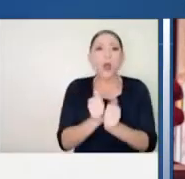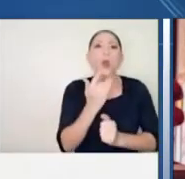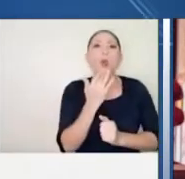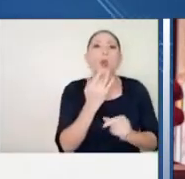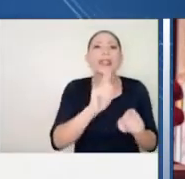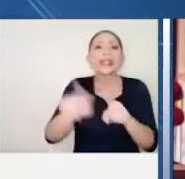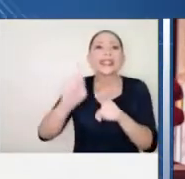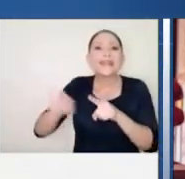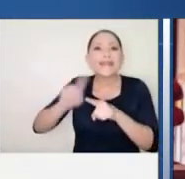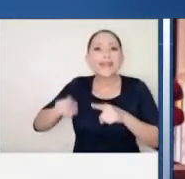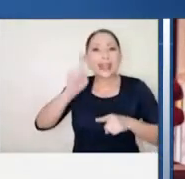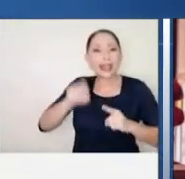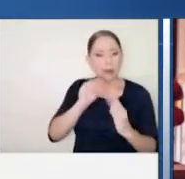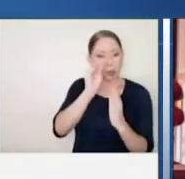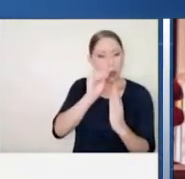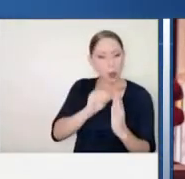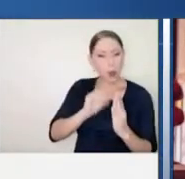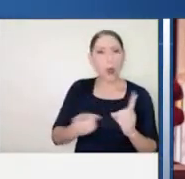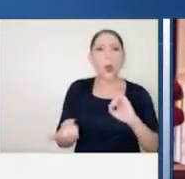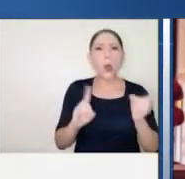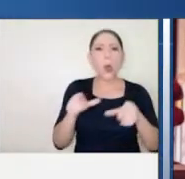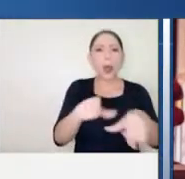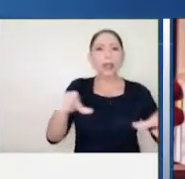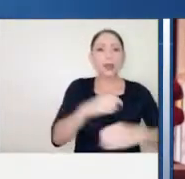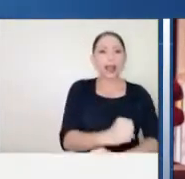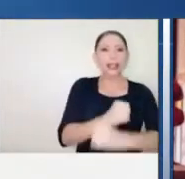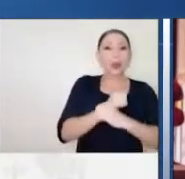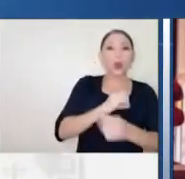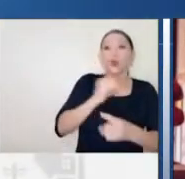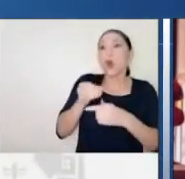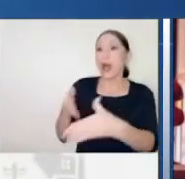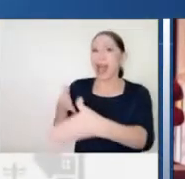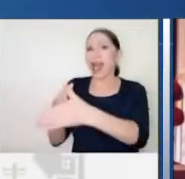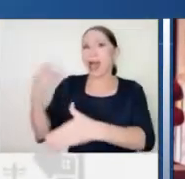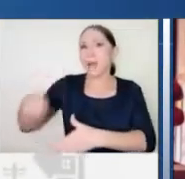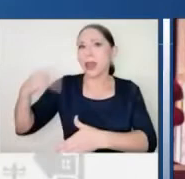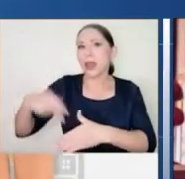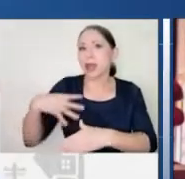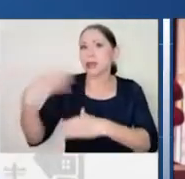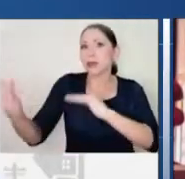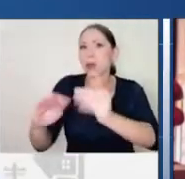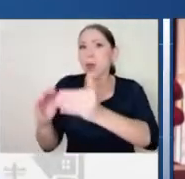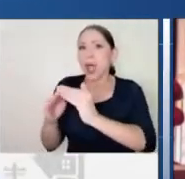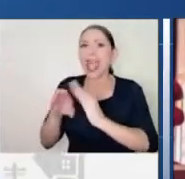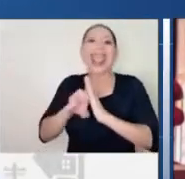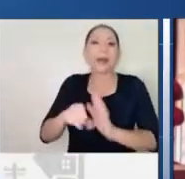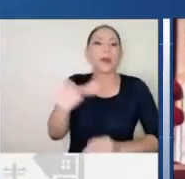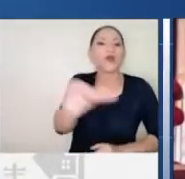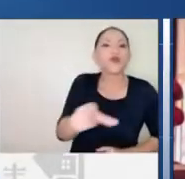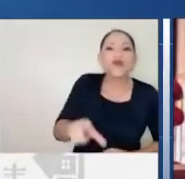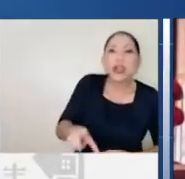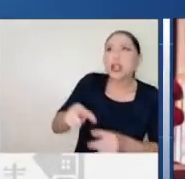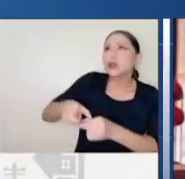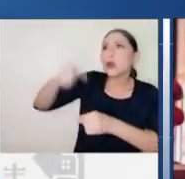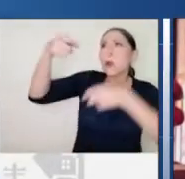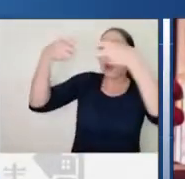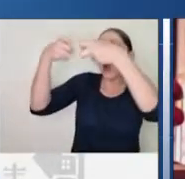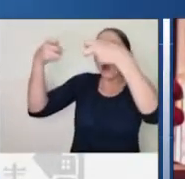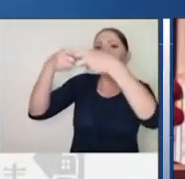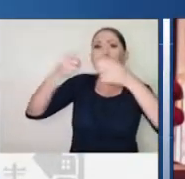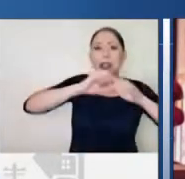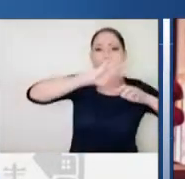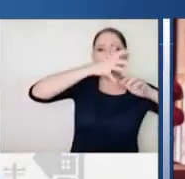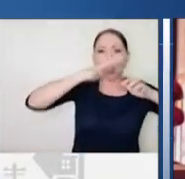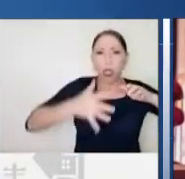la oportunidad que abrimos en el 2019 para que todo el país practique permanentemente la evacuación en caso de